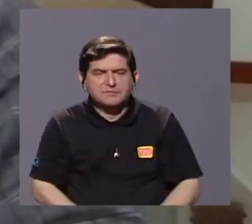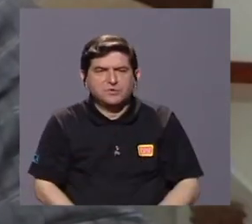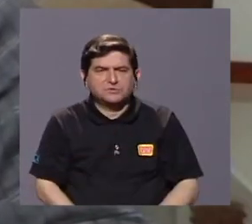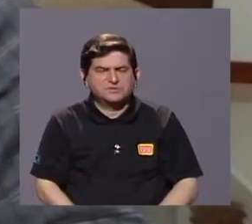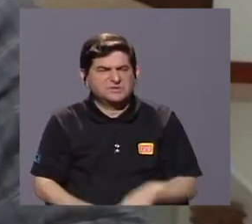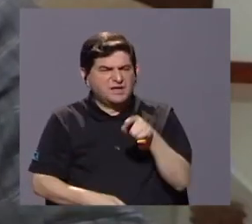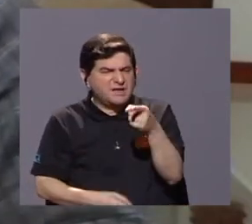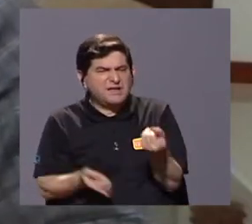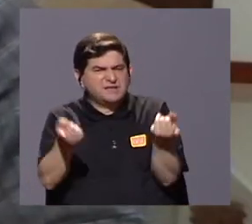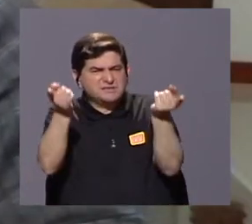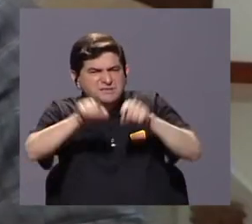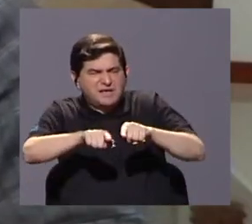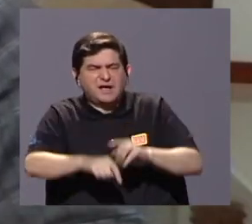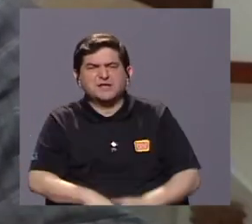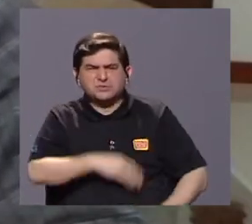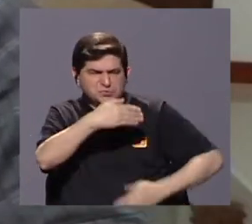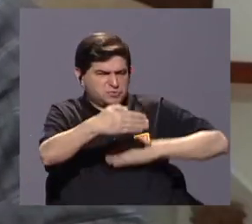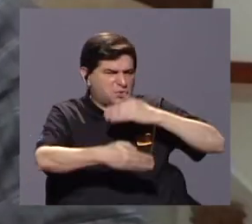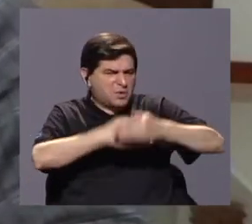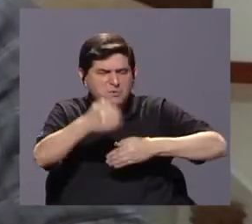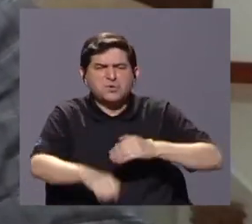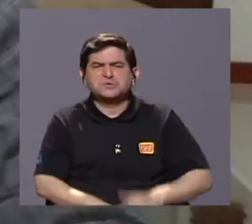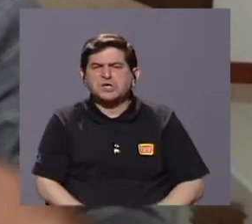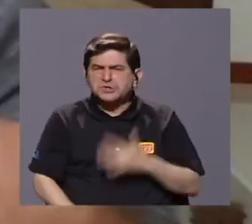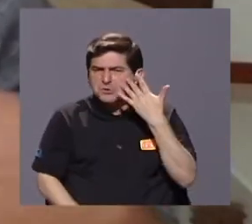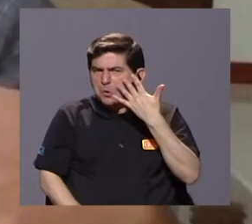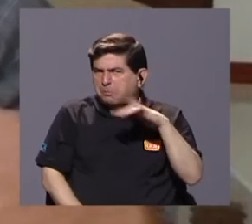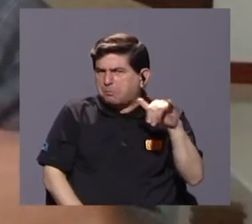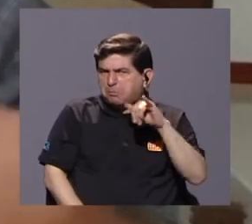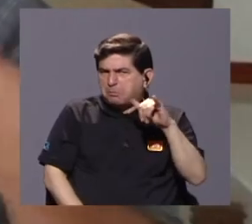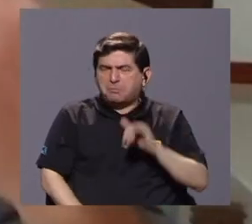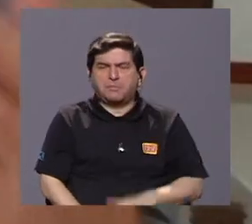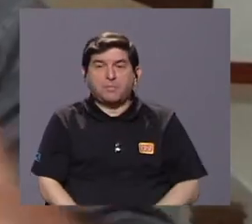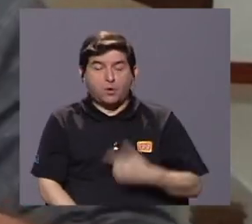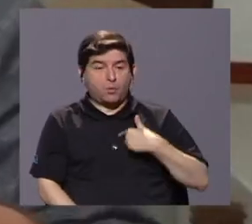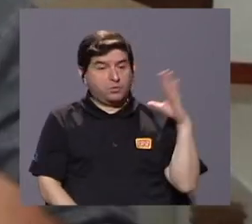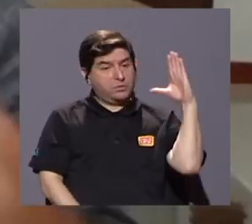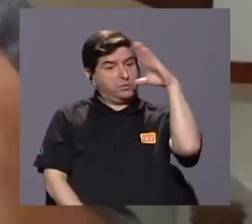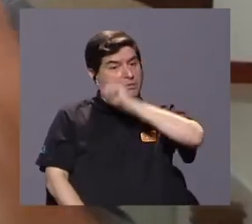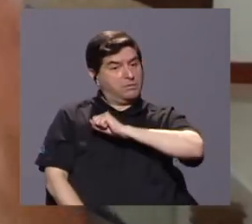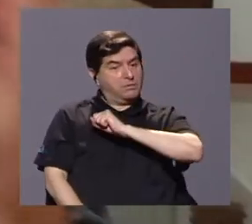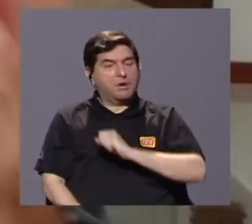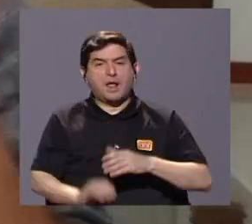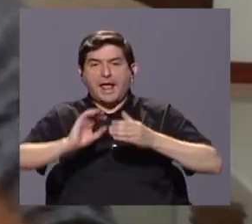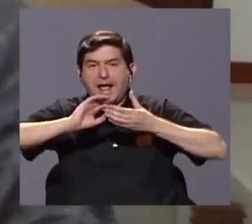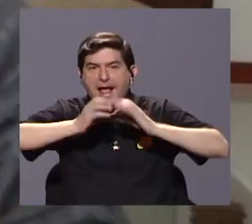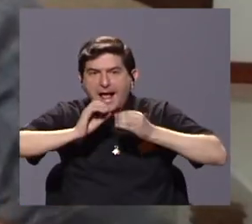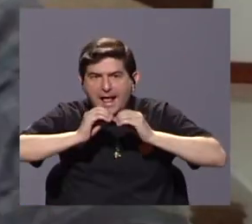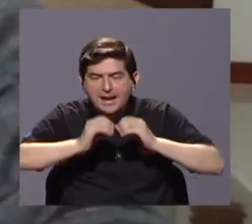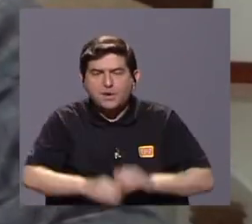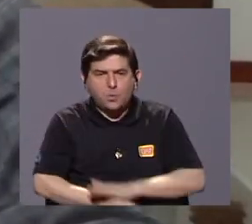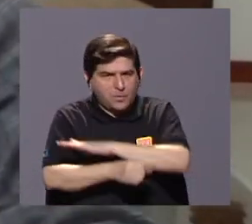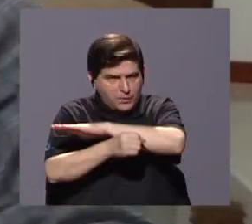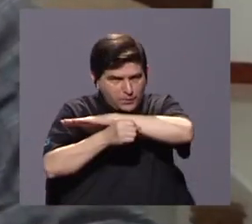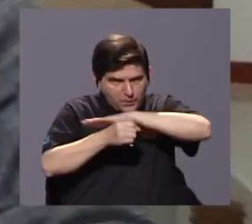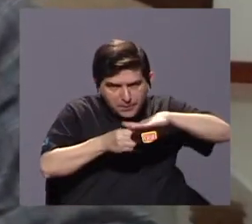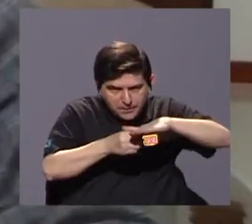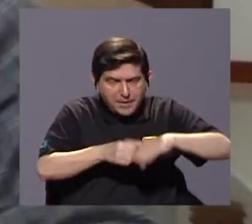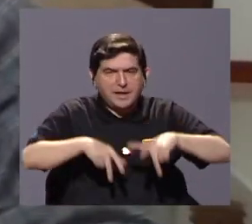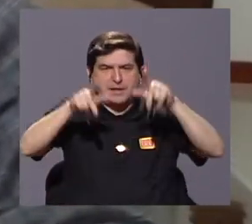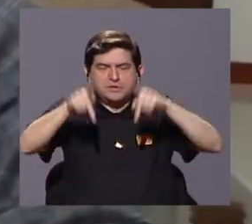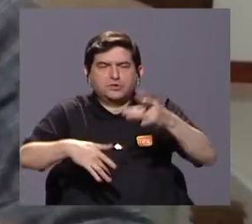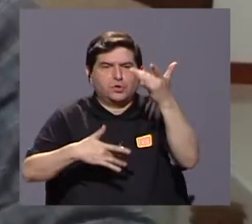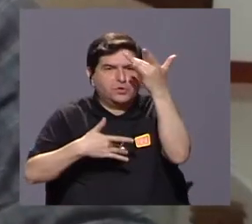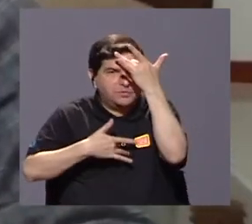etario, tienen un comportamiento muy parecido. Ahora, uno ve que la cantidad absoluta de